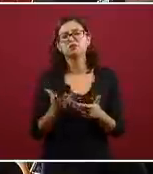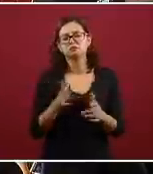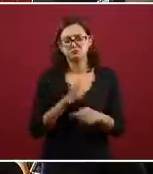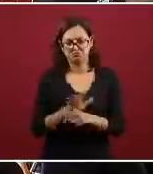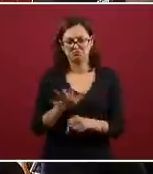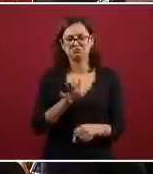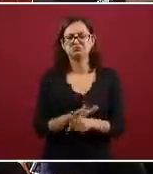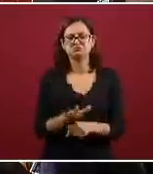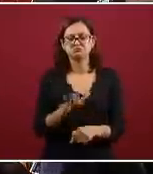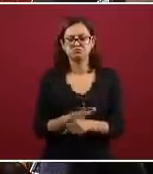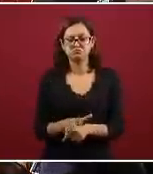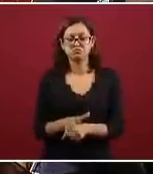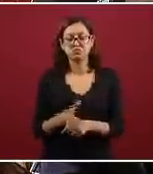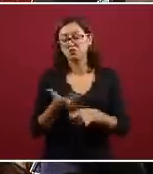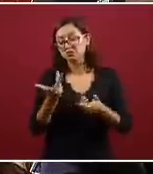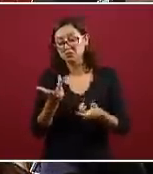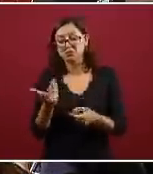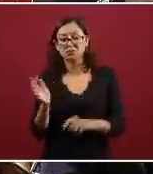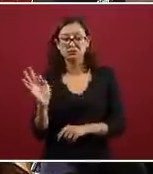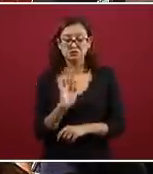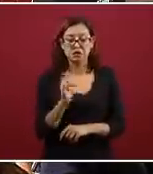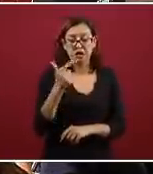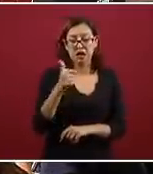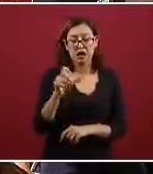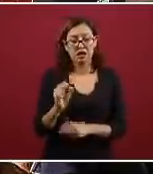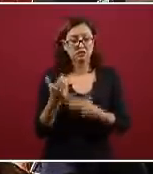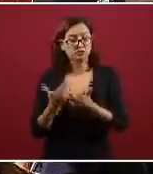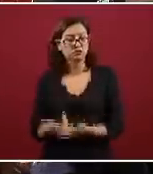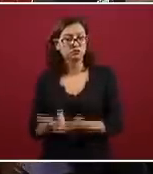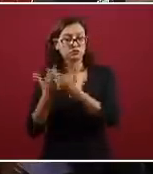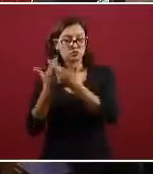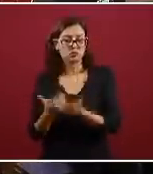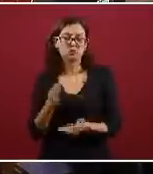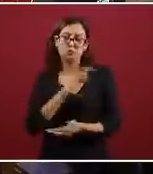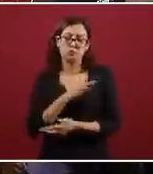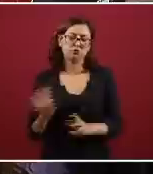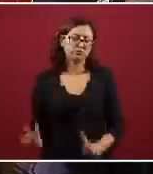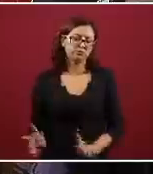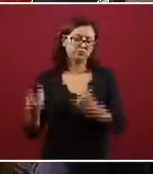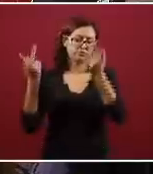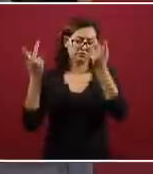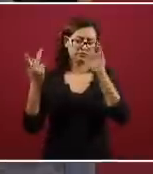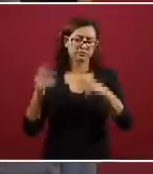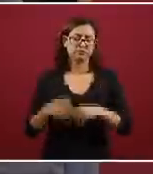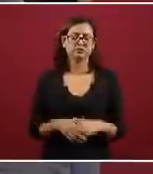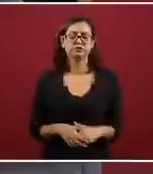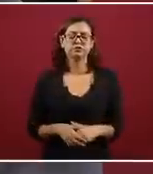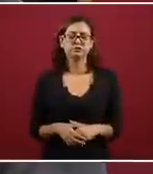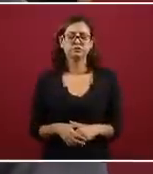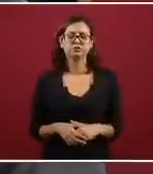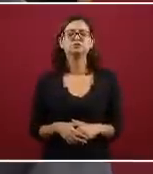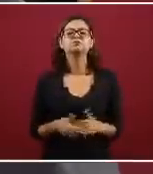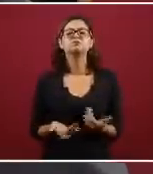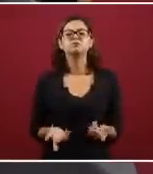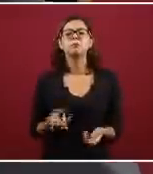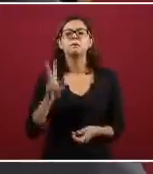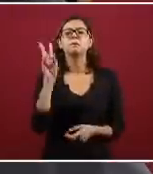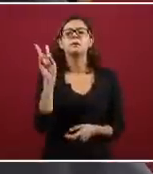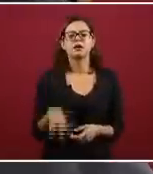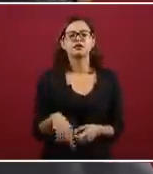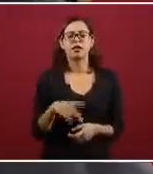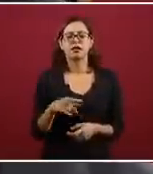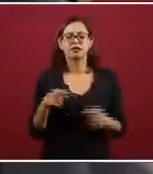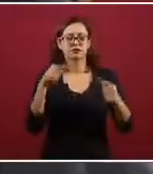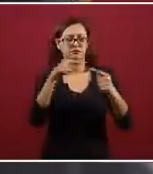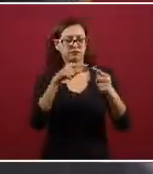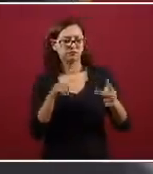y el excedente podrá ser comercializado a la industria nacional. Les decía yo que estos dos gasoductos son sin duda los más importantes